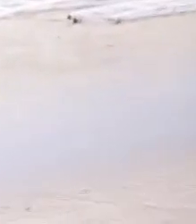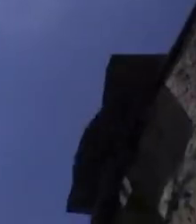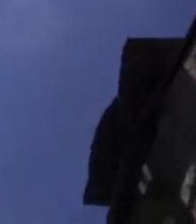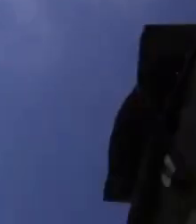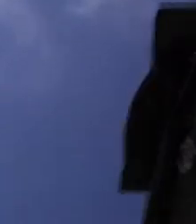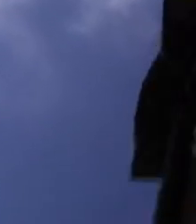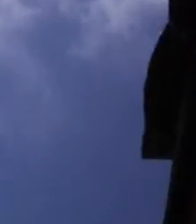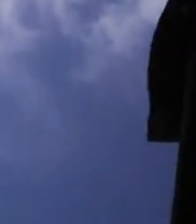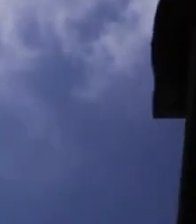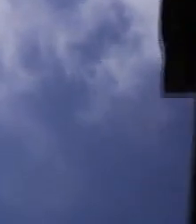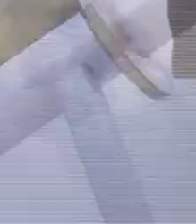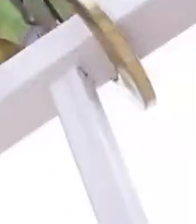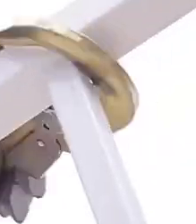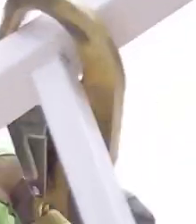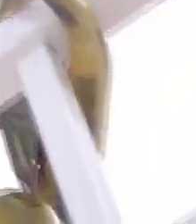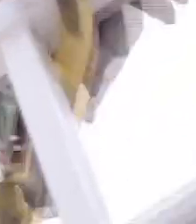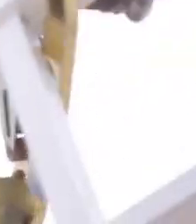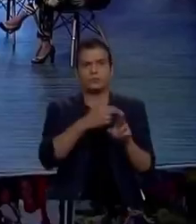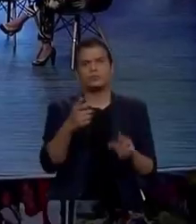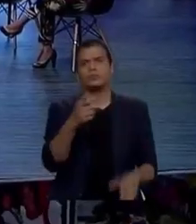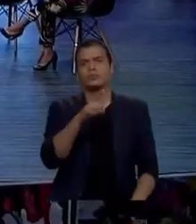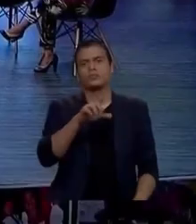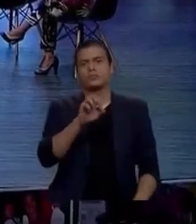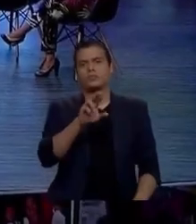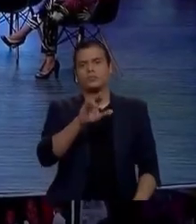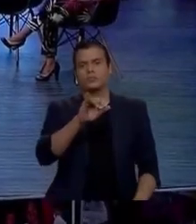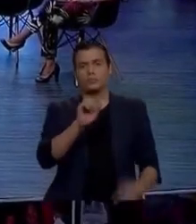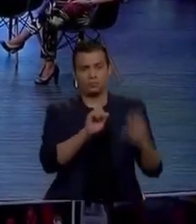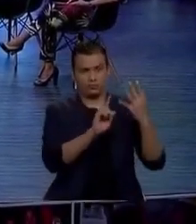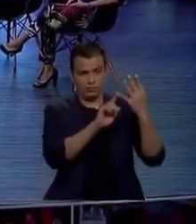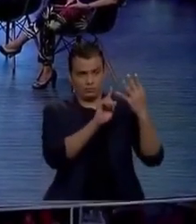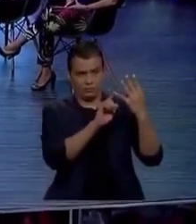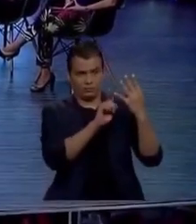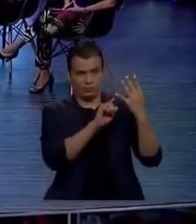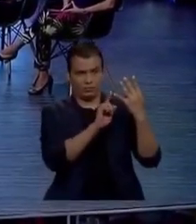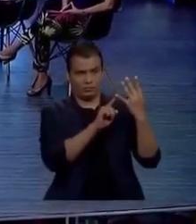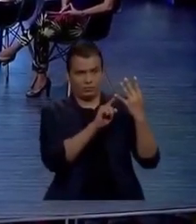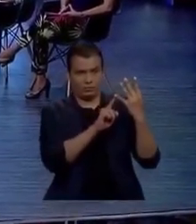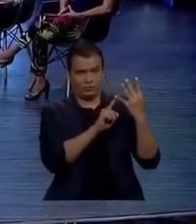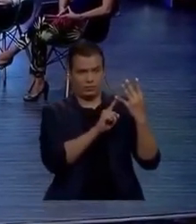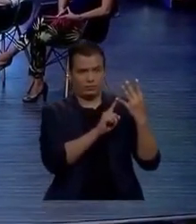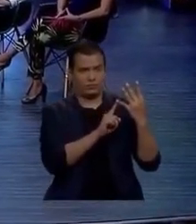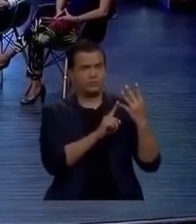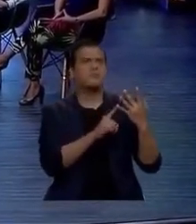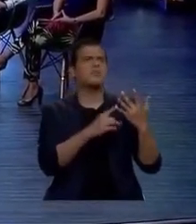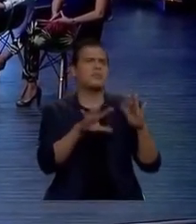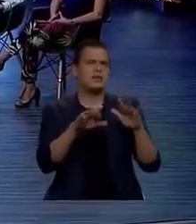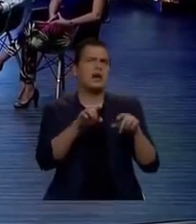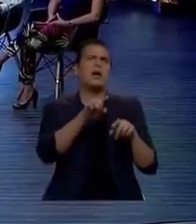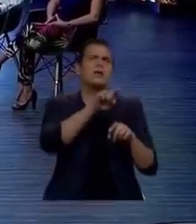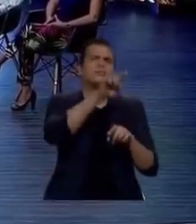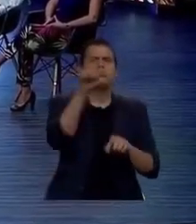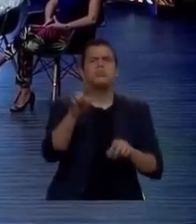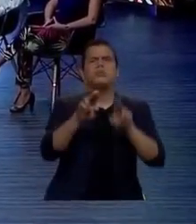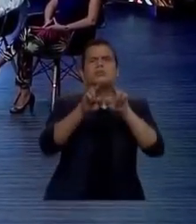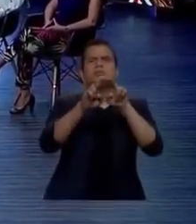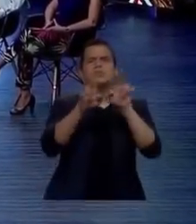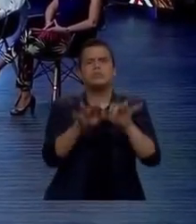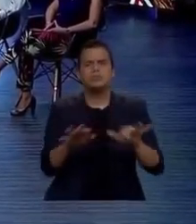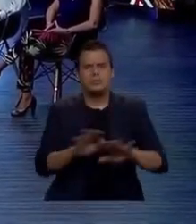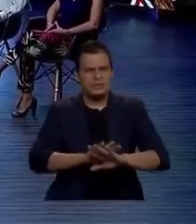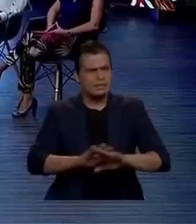cómo es que estamos llegando con esta conectividad al país pero aquí hay muchos actores que están involucrados